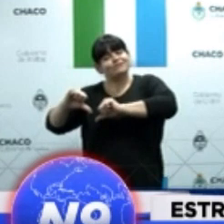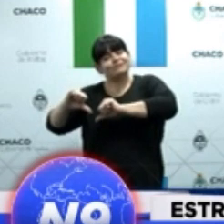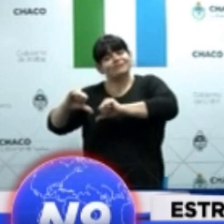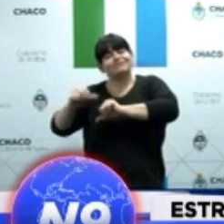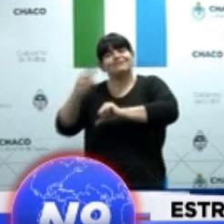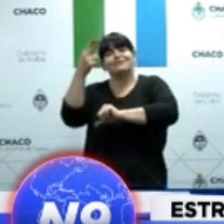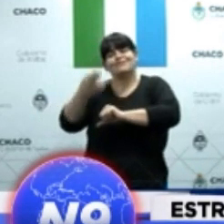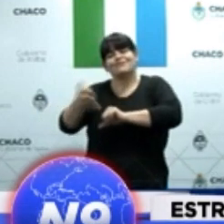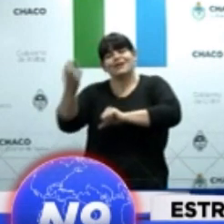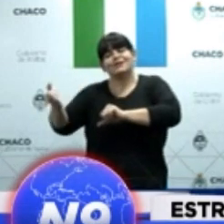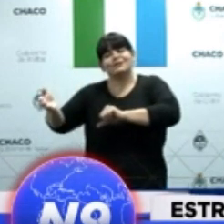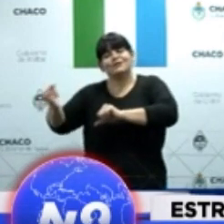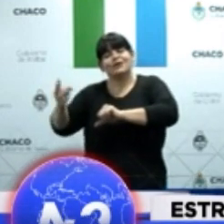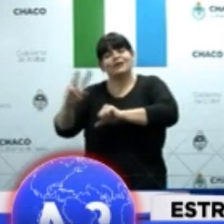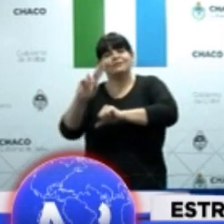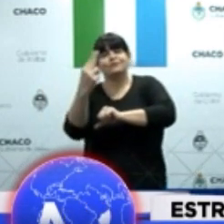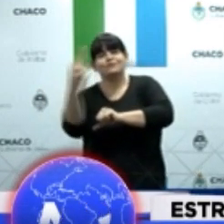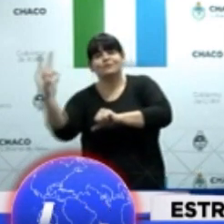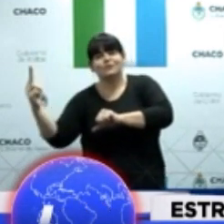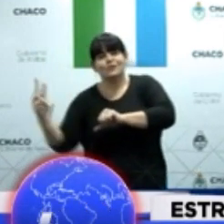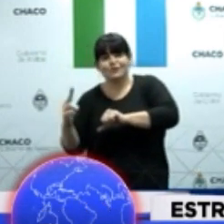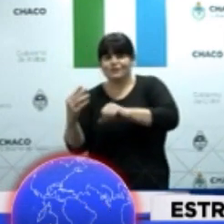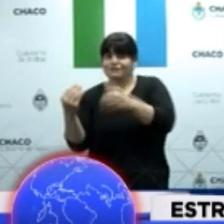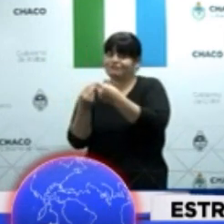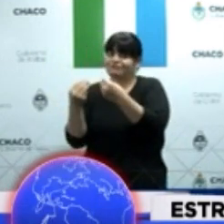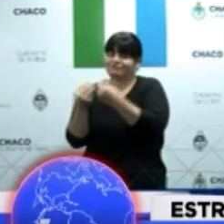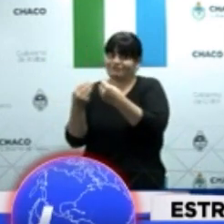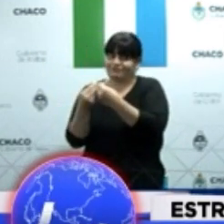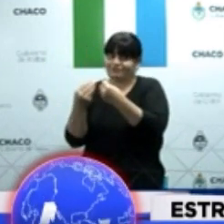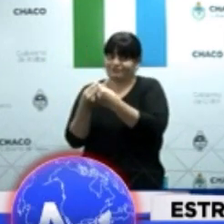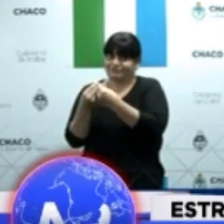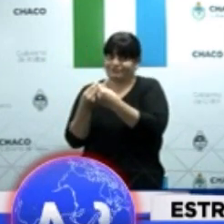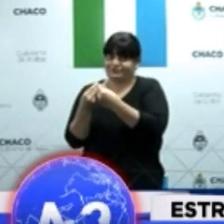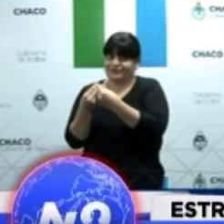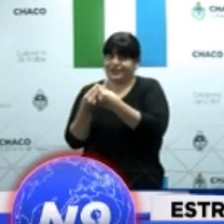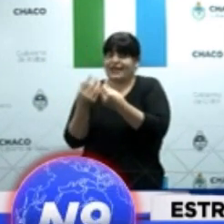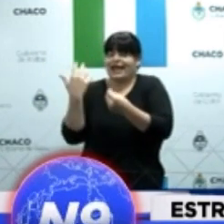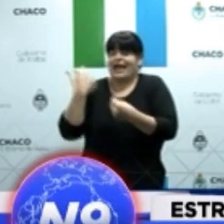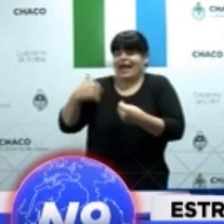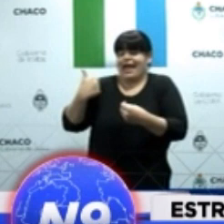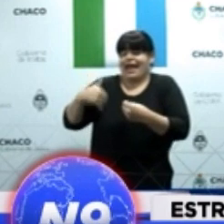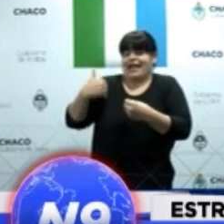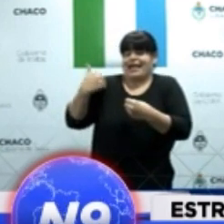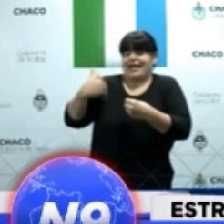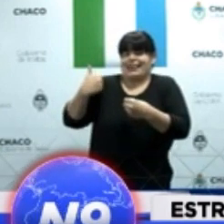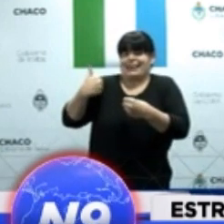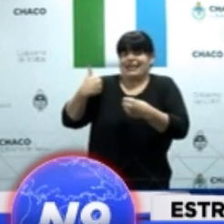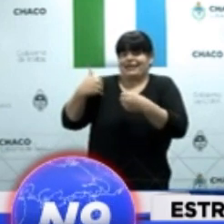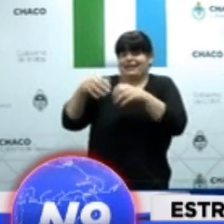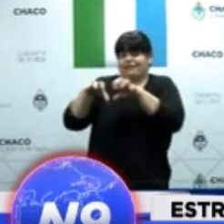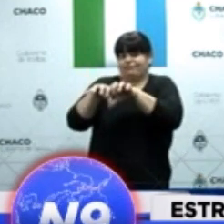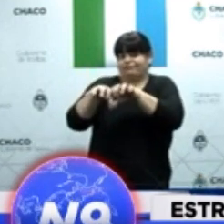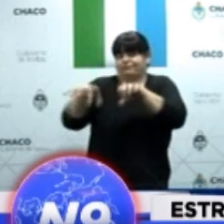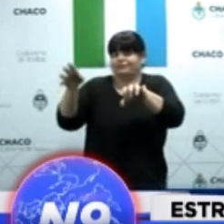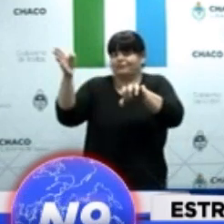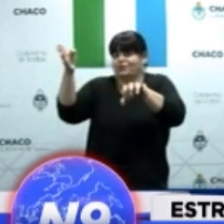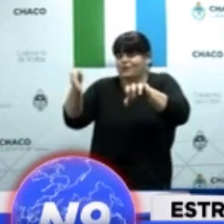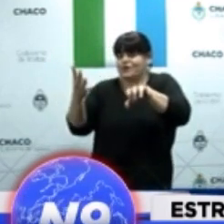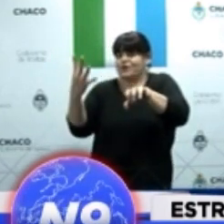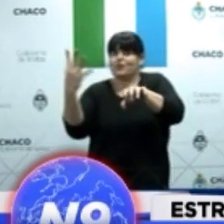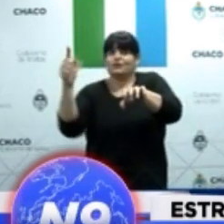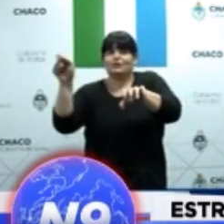es el promedio de Argentina. Obviamente, el promedio del mundo difiere cómo se agrupan los países, pero está en torno al 6,6,2%.